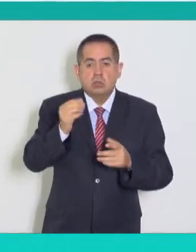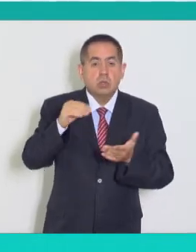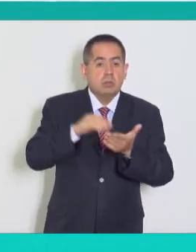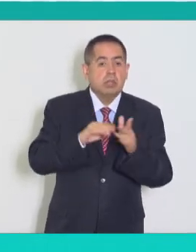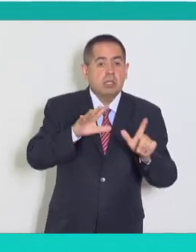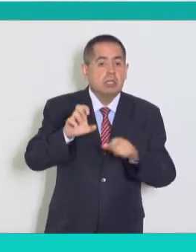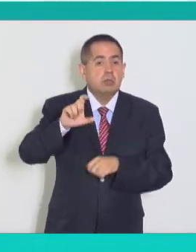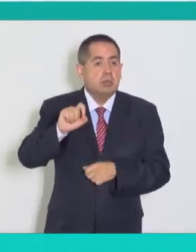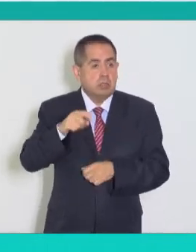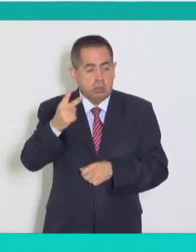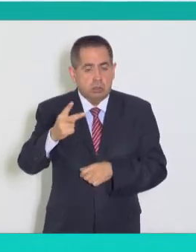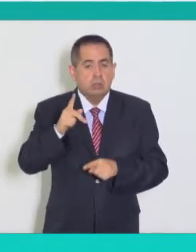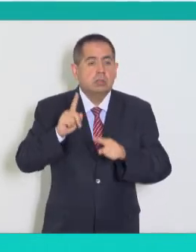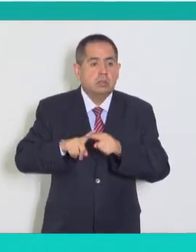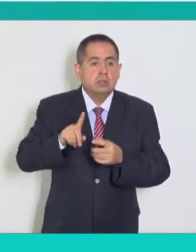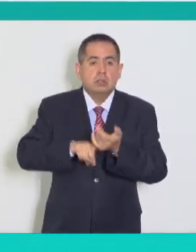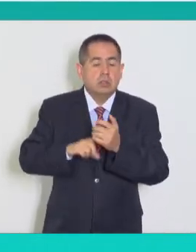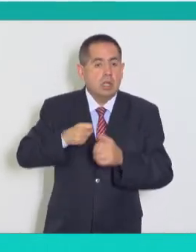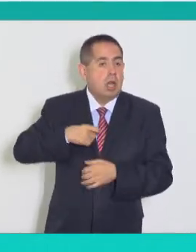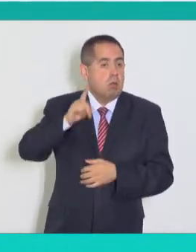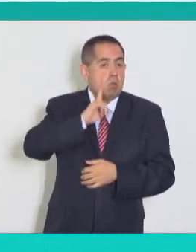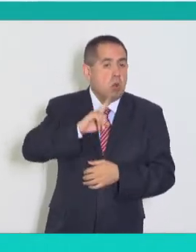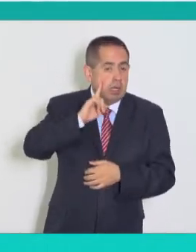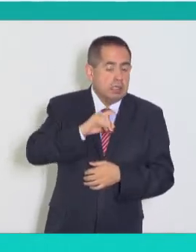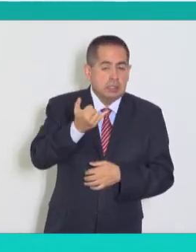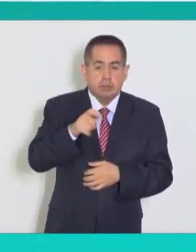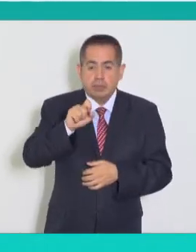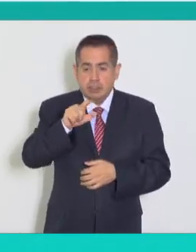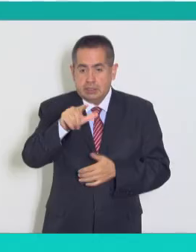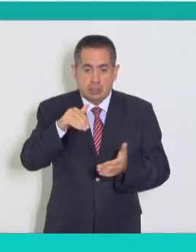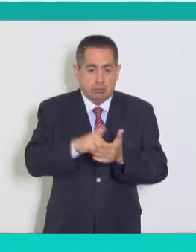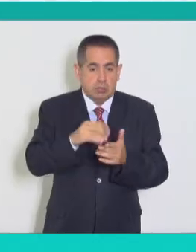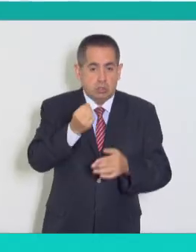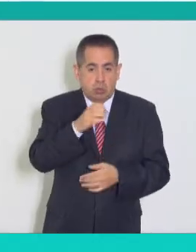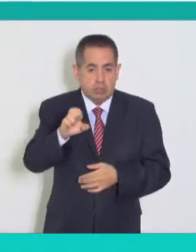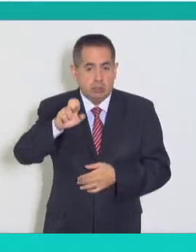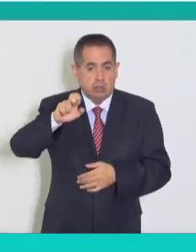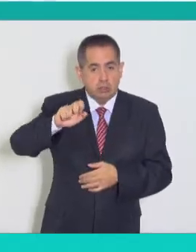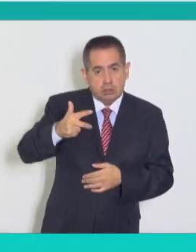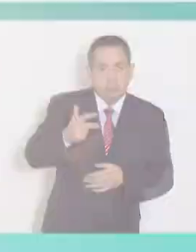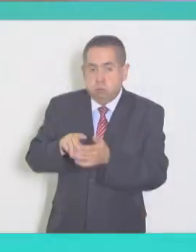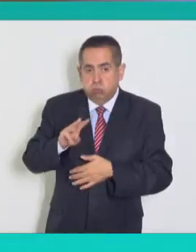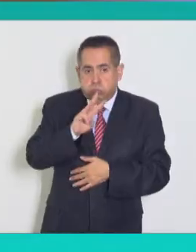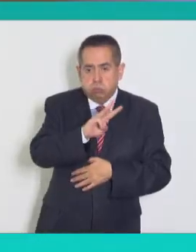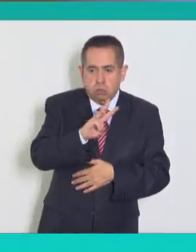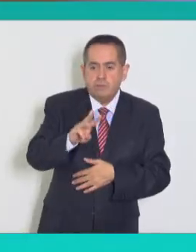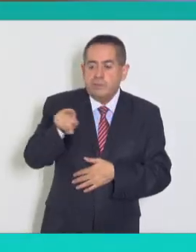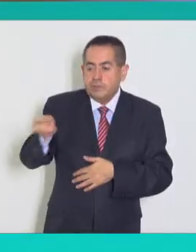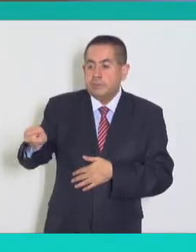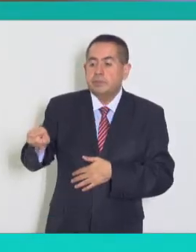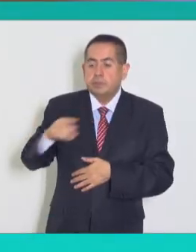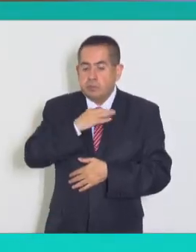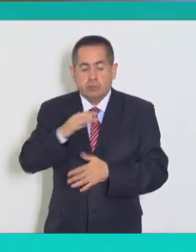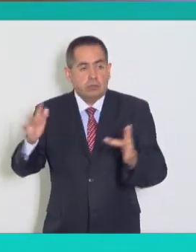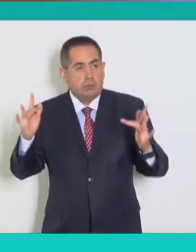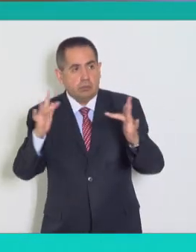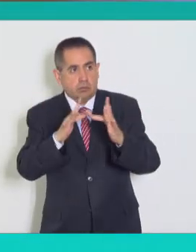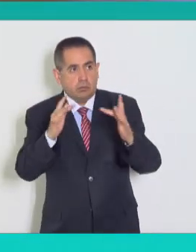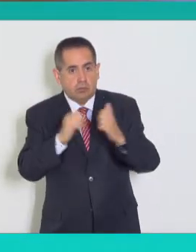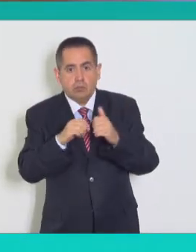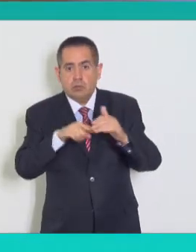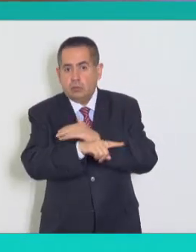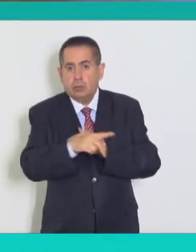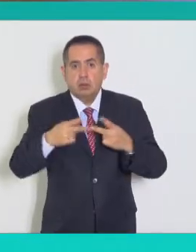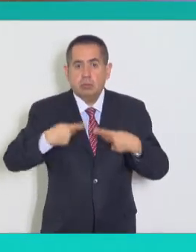522 corresponden a mujeres y 27 mil 913 son hombres ibarra cadena destacó que uno de los